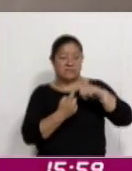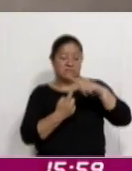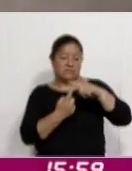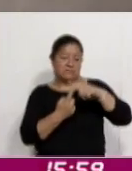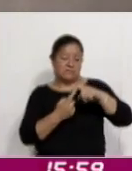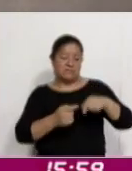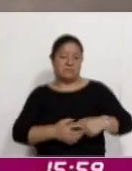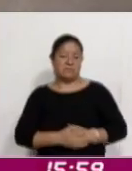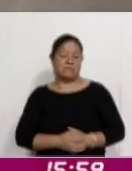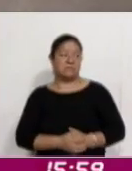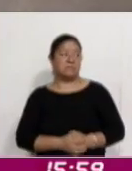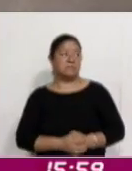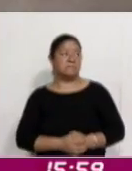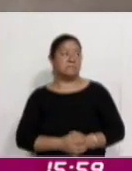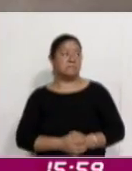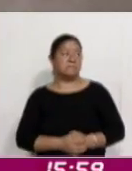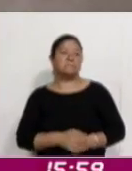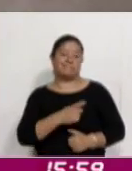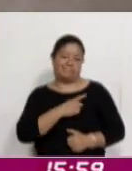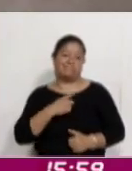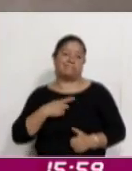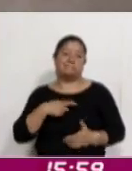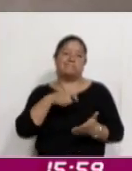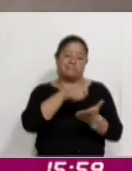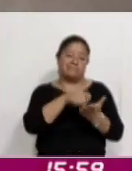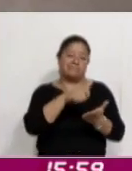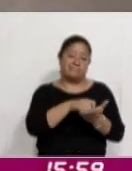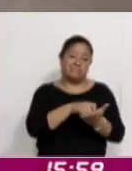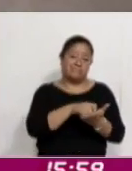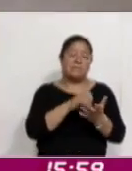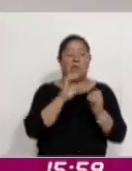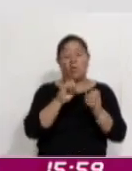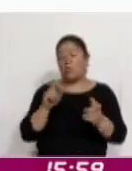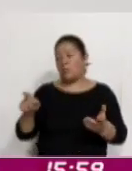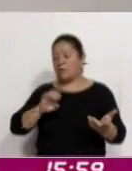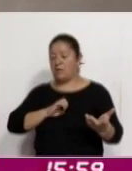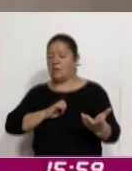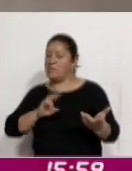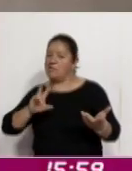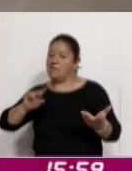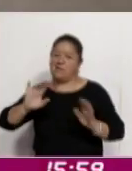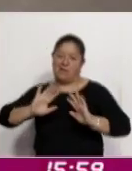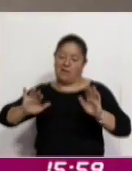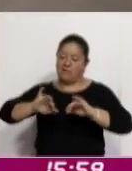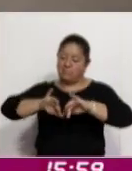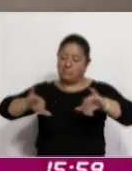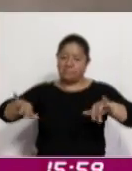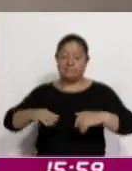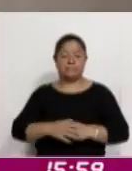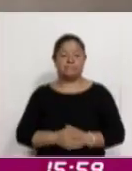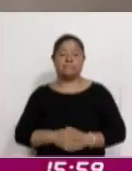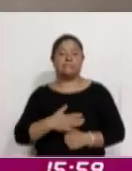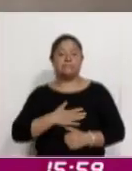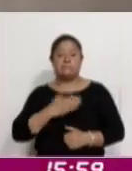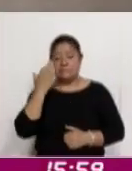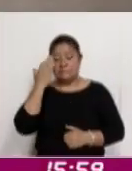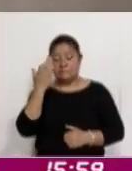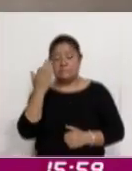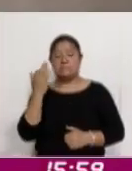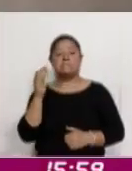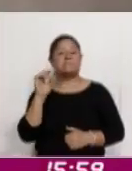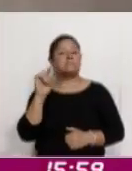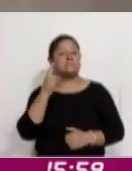y pues no tengo que hacer la tarea o dejar de entrenar, una de las dos cosas. repartiendo mis tiempos en todo el día. Por ejemplo,